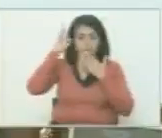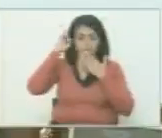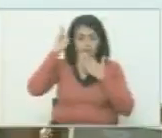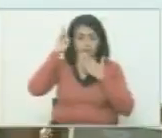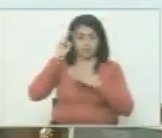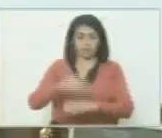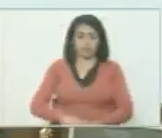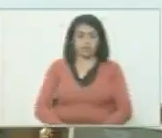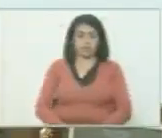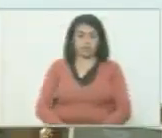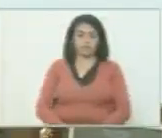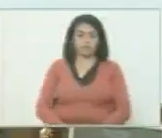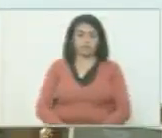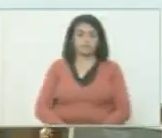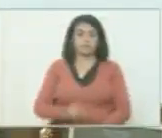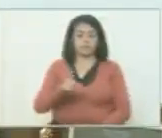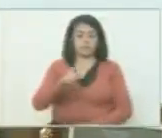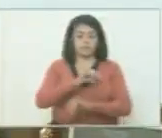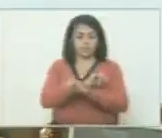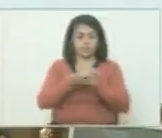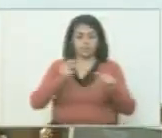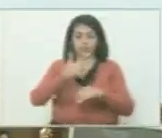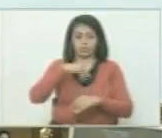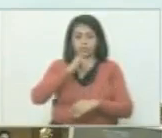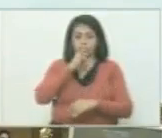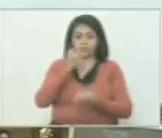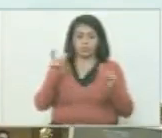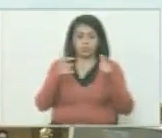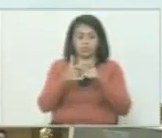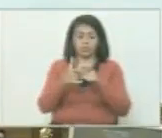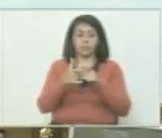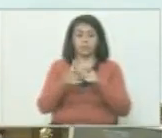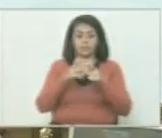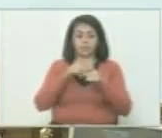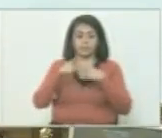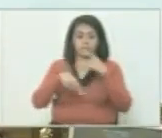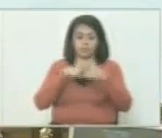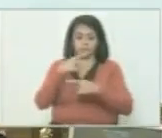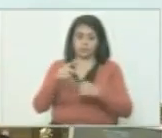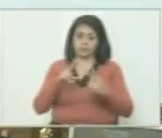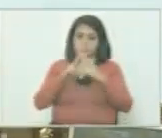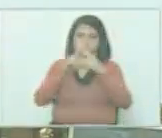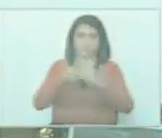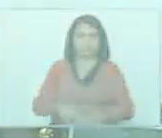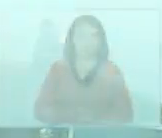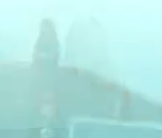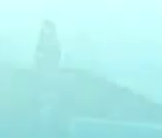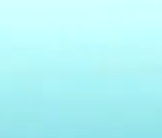Pueblos Indígenas. Hemos llegado al final de esta sesión ordinaria. Hasta la próxima.